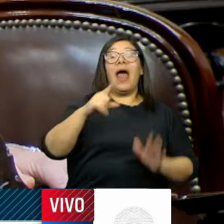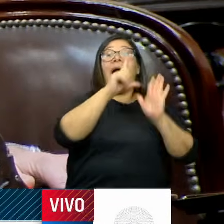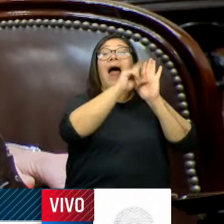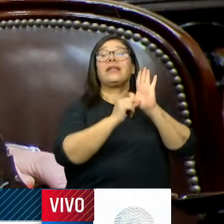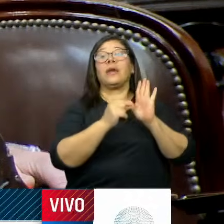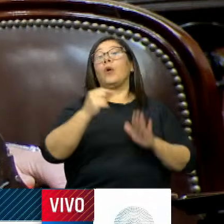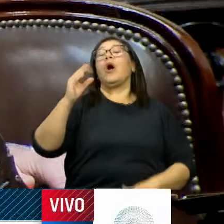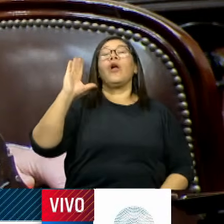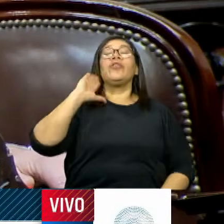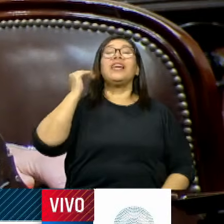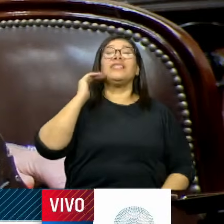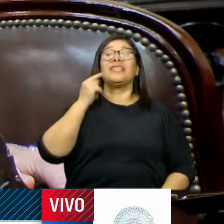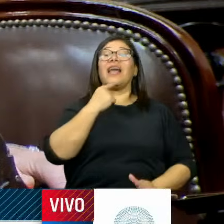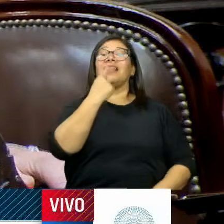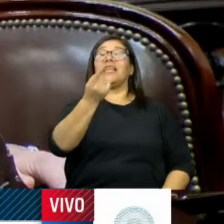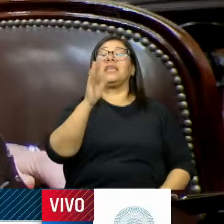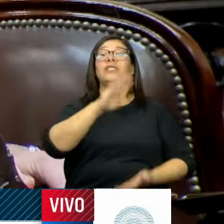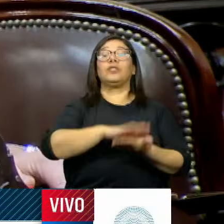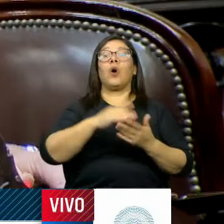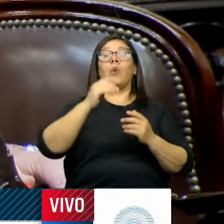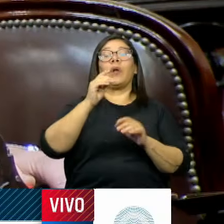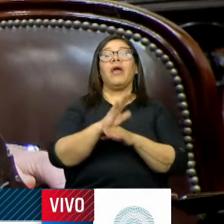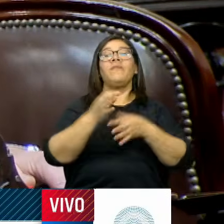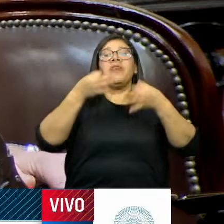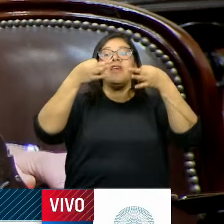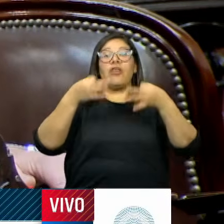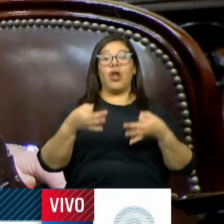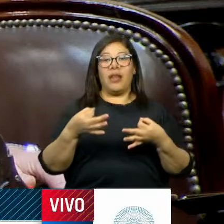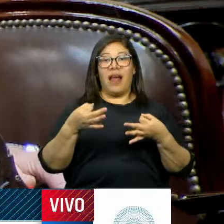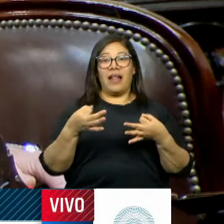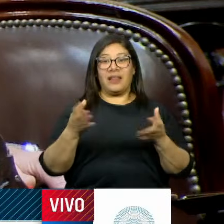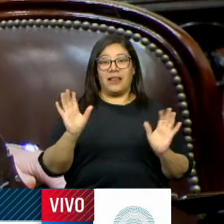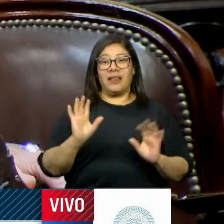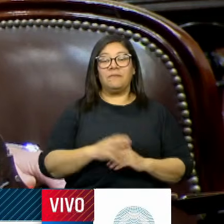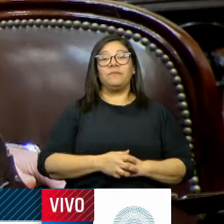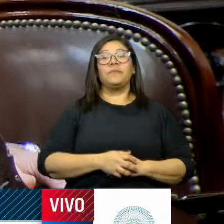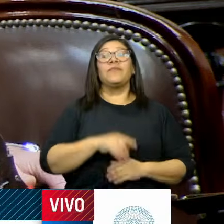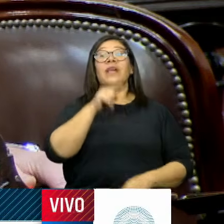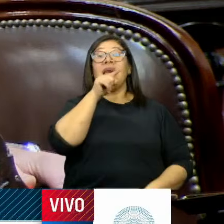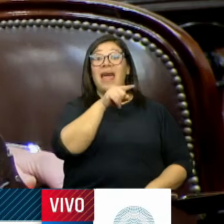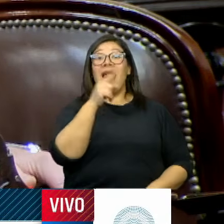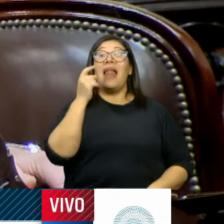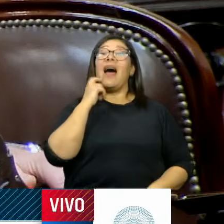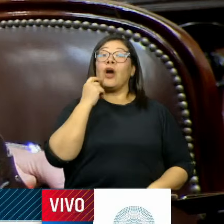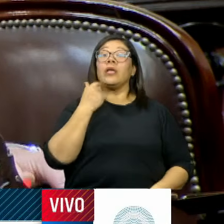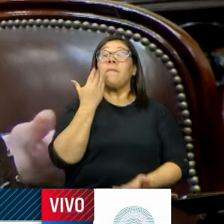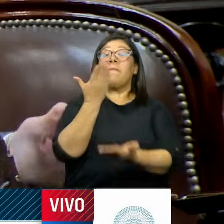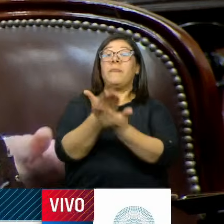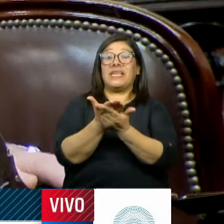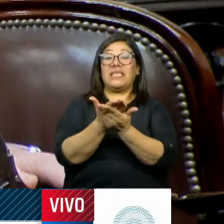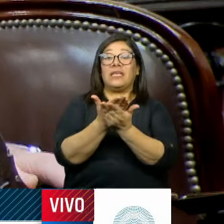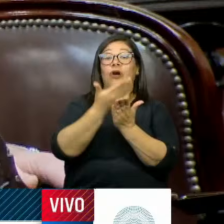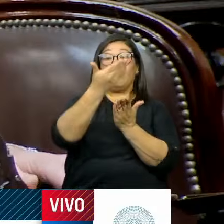Adorni no es idóneo. 22 rectificaciones presentó en su declaración jurada.